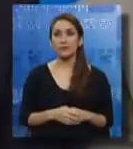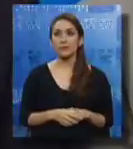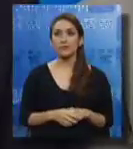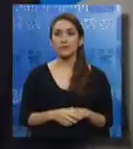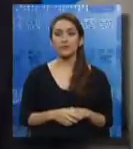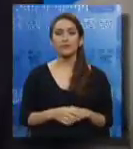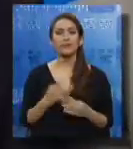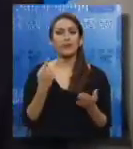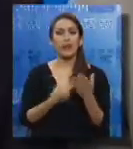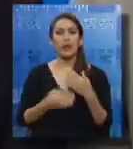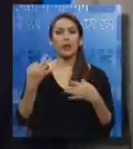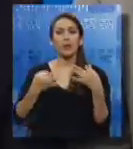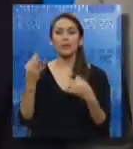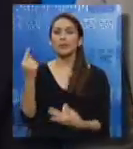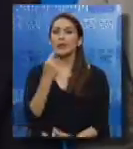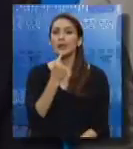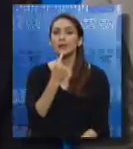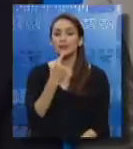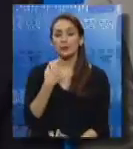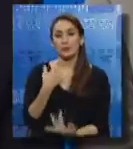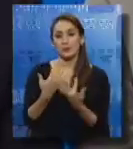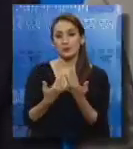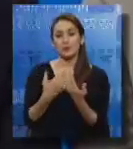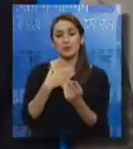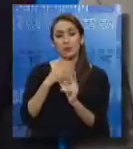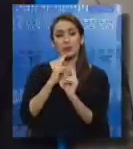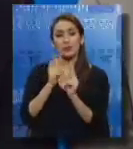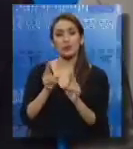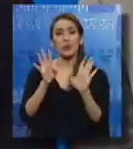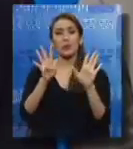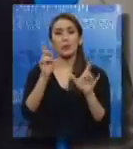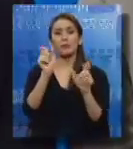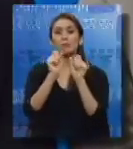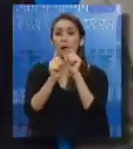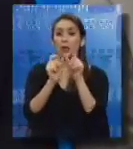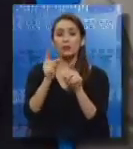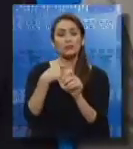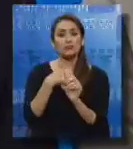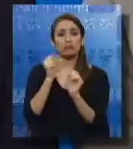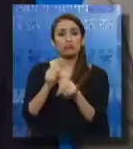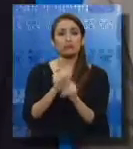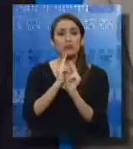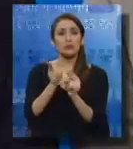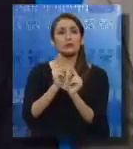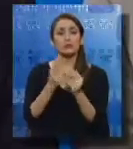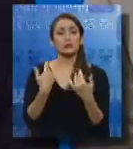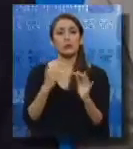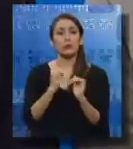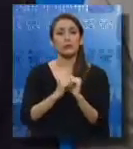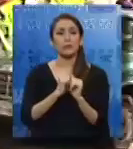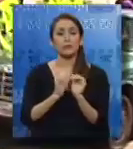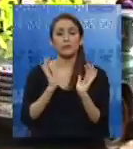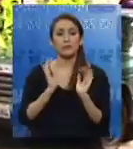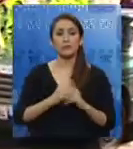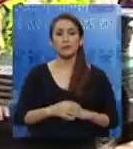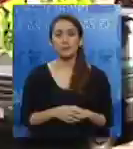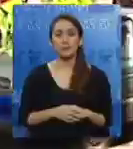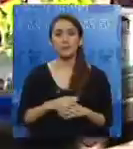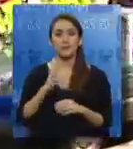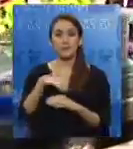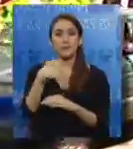la citación del juez para contestar las 9 preguntas que nos ha hecho la funcionaria. En